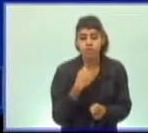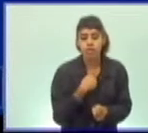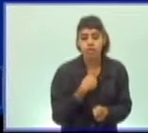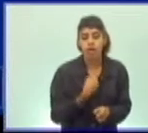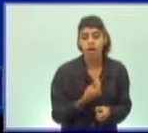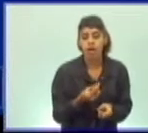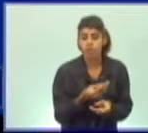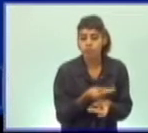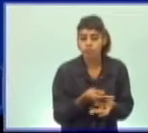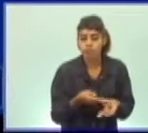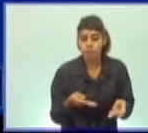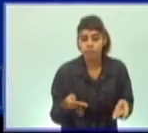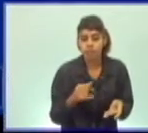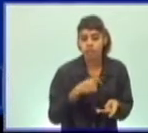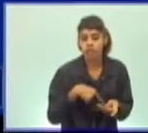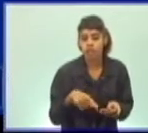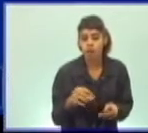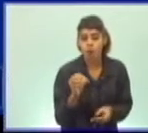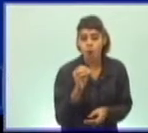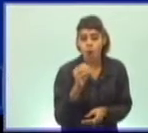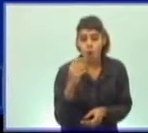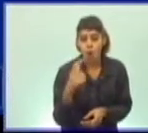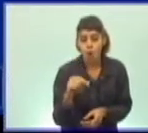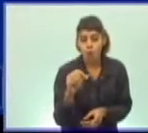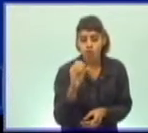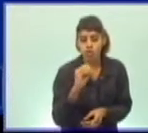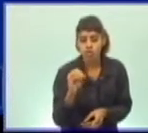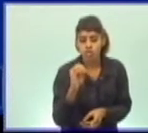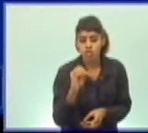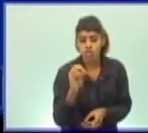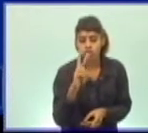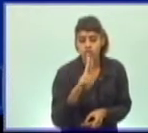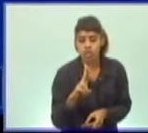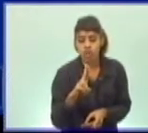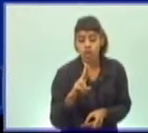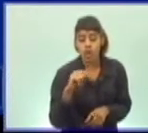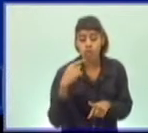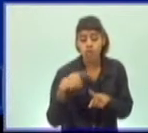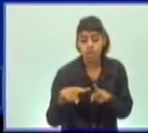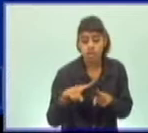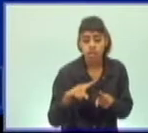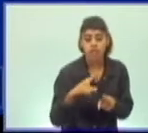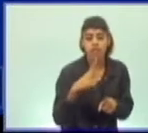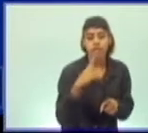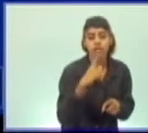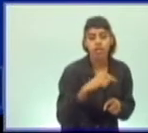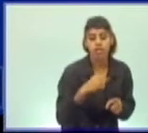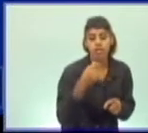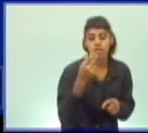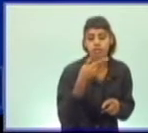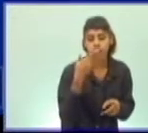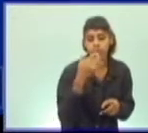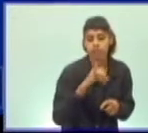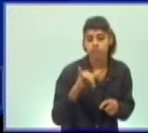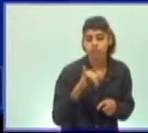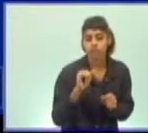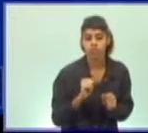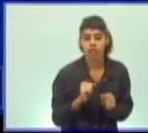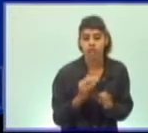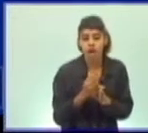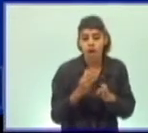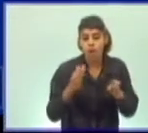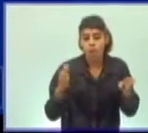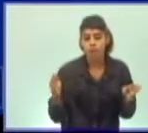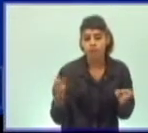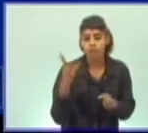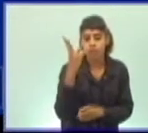óxidos e hidróxidos. Todas estas son propiedades que aumentaban al aumentar el número atómico